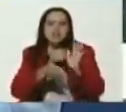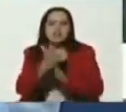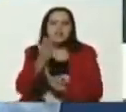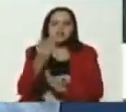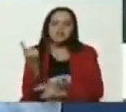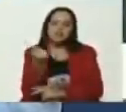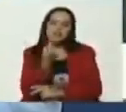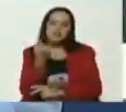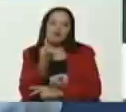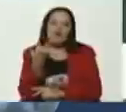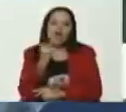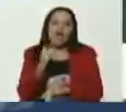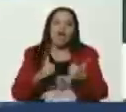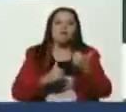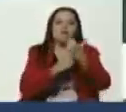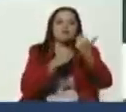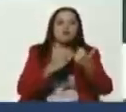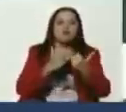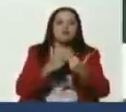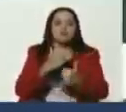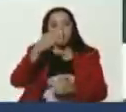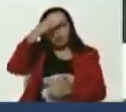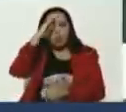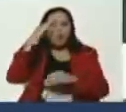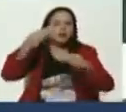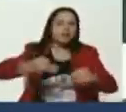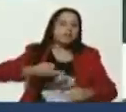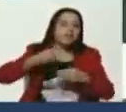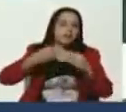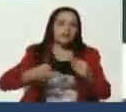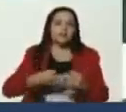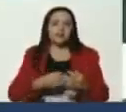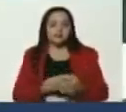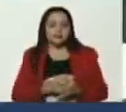amiga, solidaria de Cuba siempre.